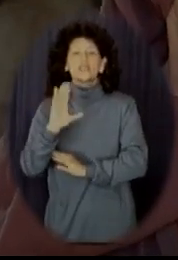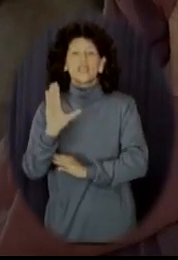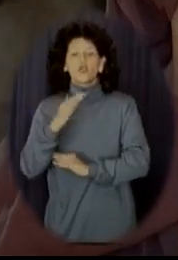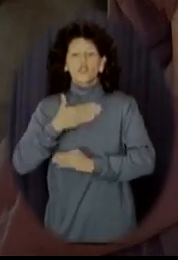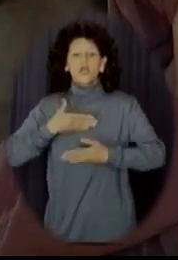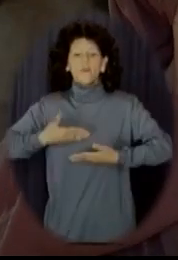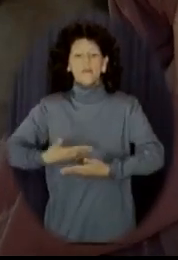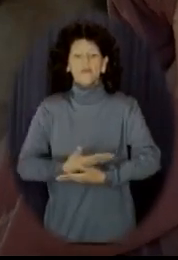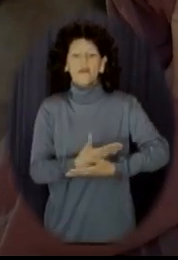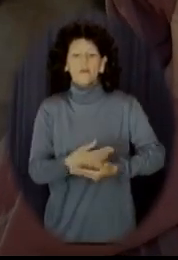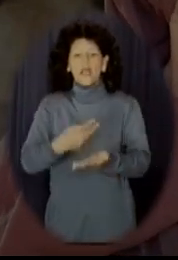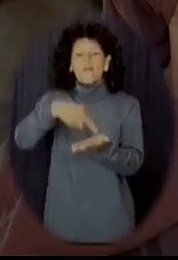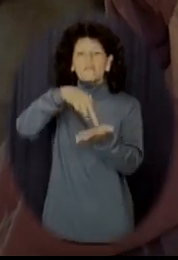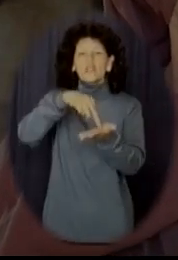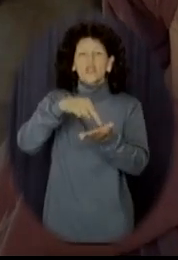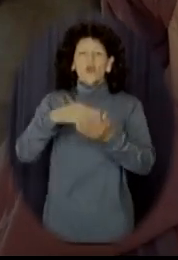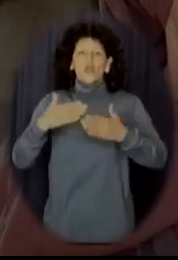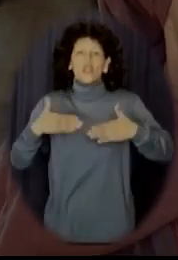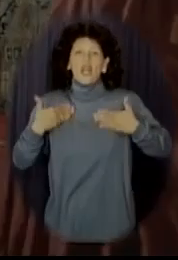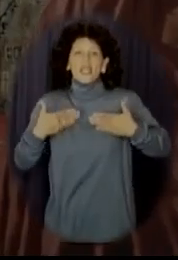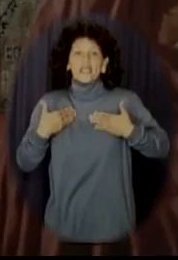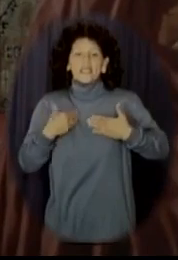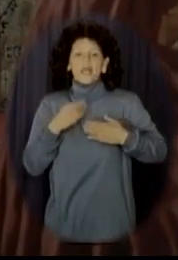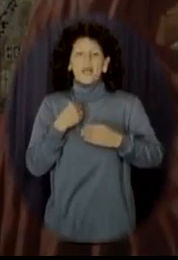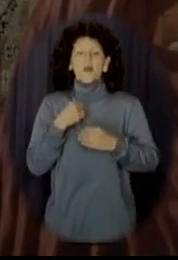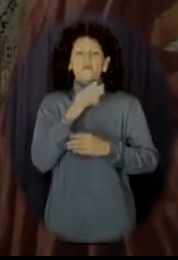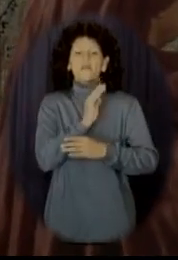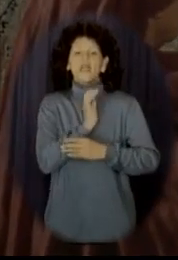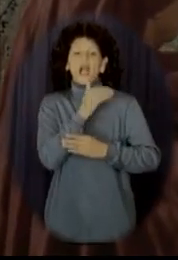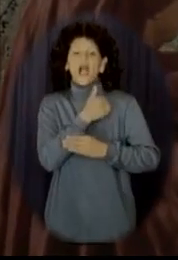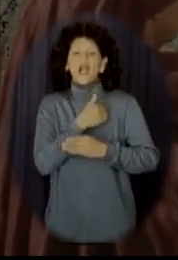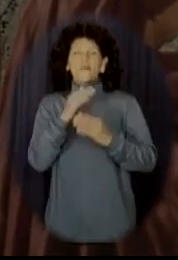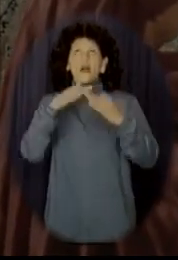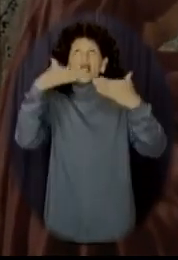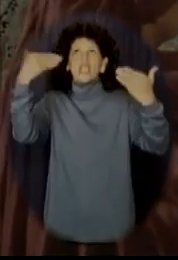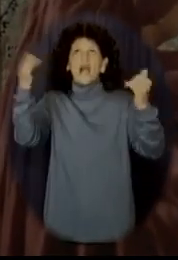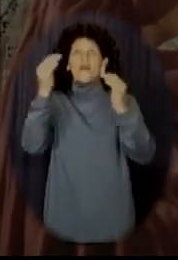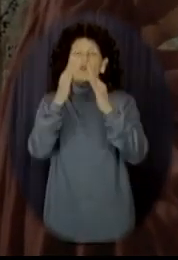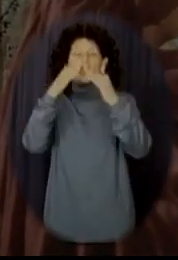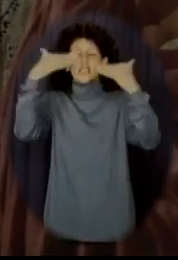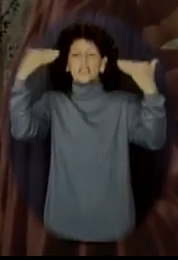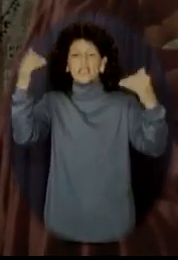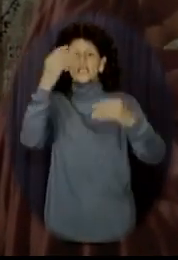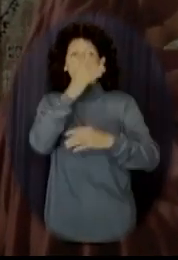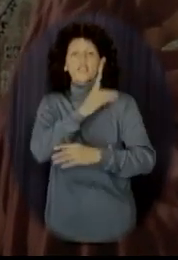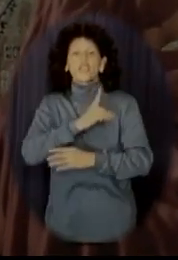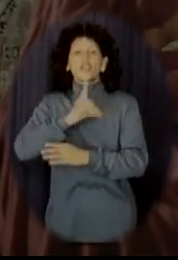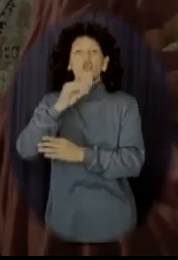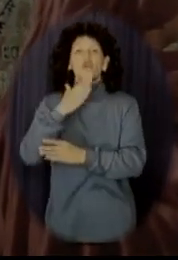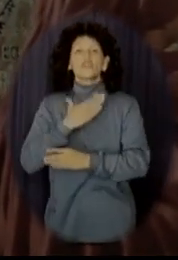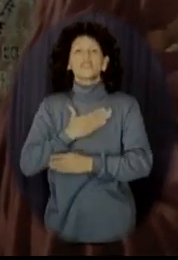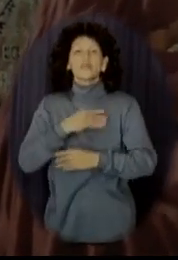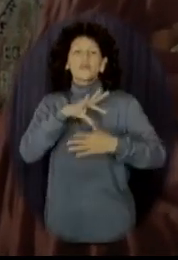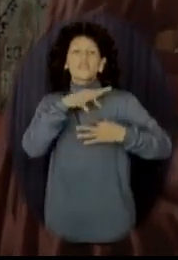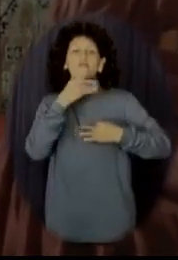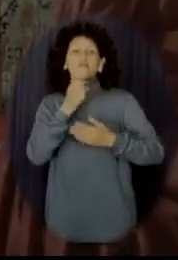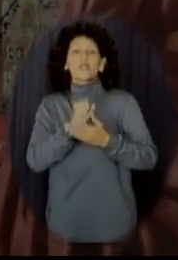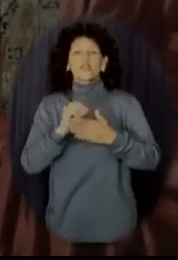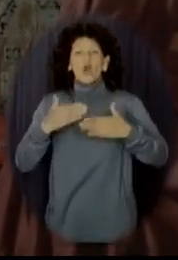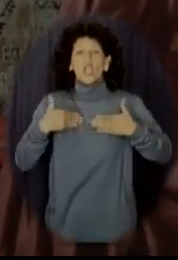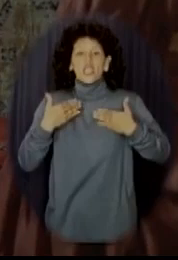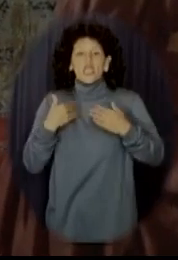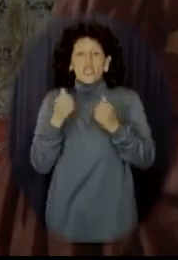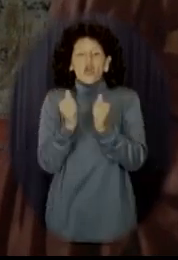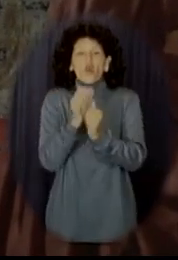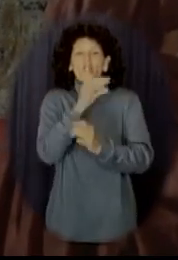que llevo dentro de mí saltó de alegría. Mi alma alaba la grandeza del Señor. Mi espíritu